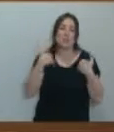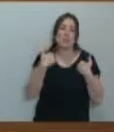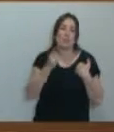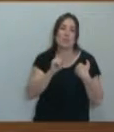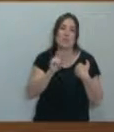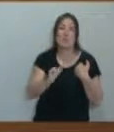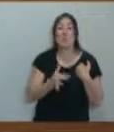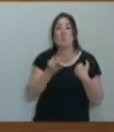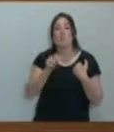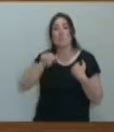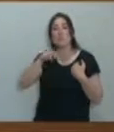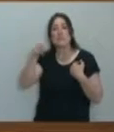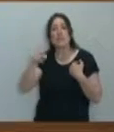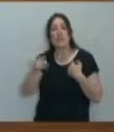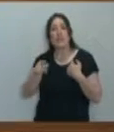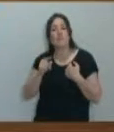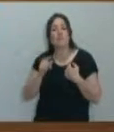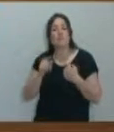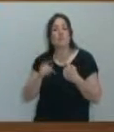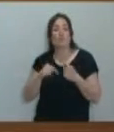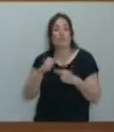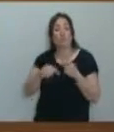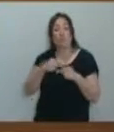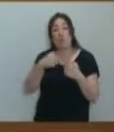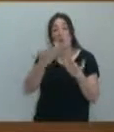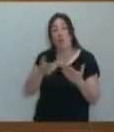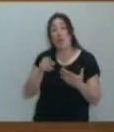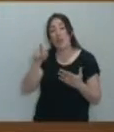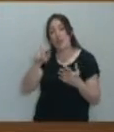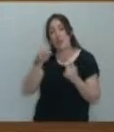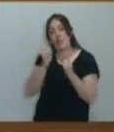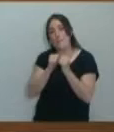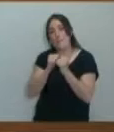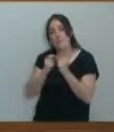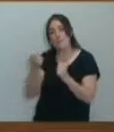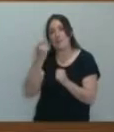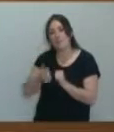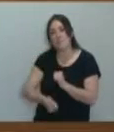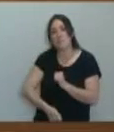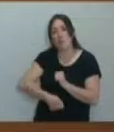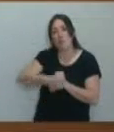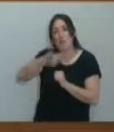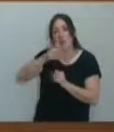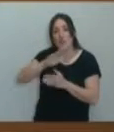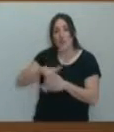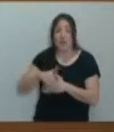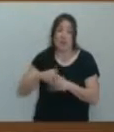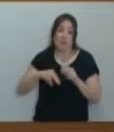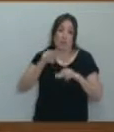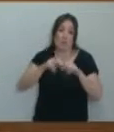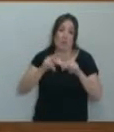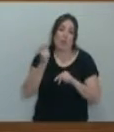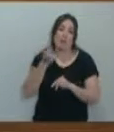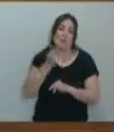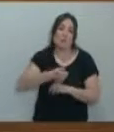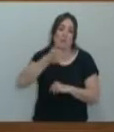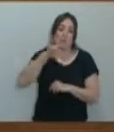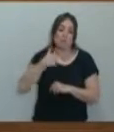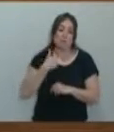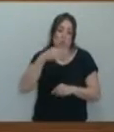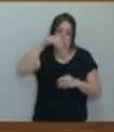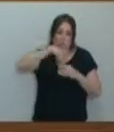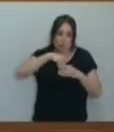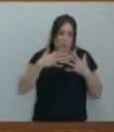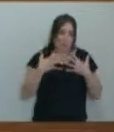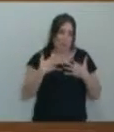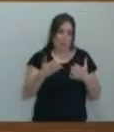se encarezca el uso de esos materiales y que se dispare el costo de la obra. De todo eso se ha hablado en esta comunidad. Y yo no estaba en este Parlamento, pero seguramente